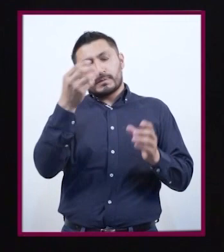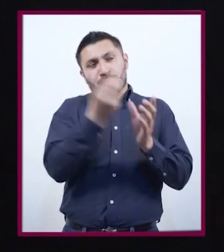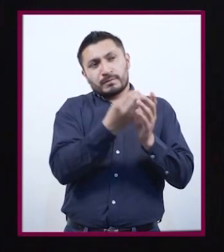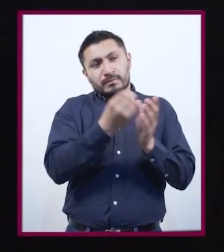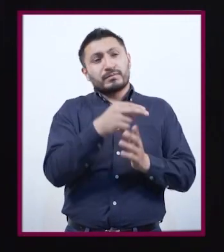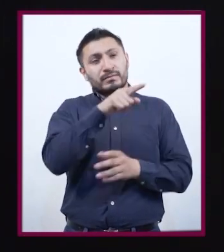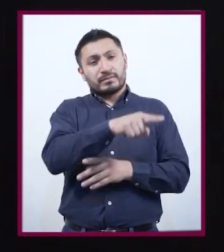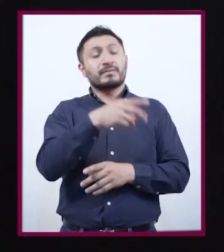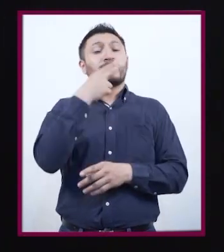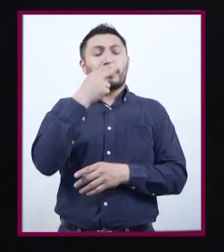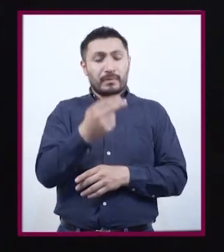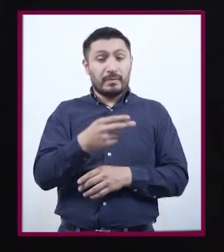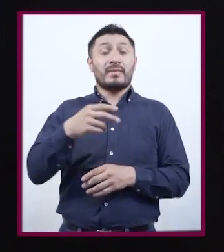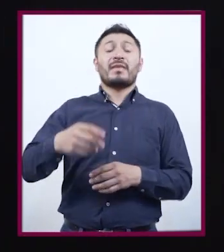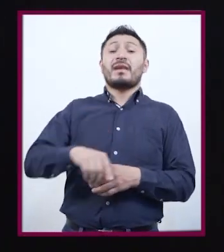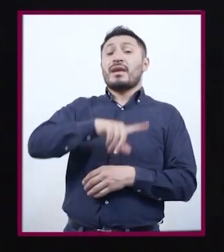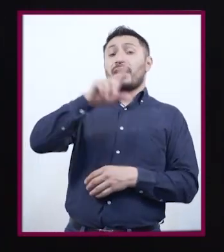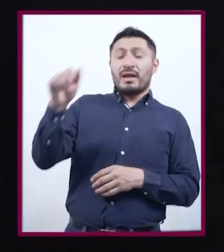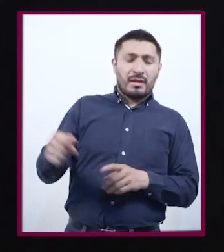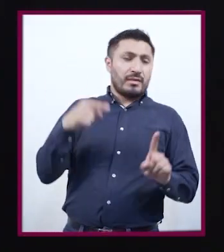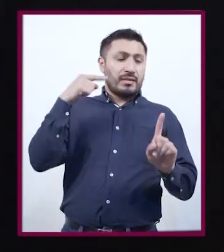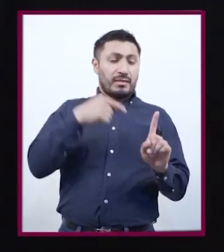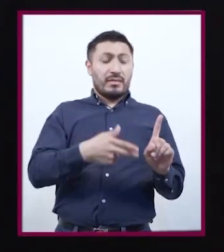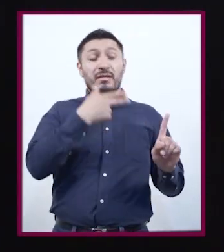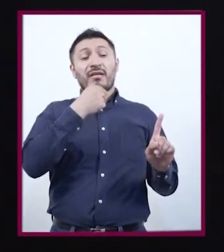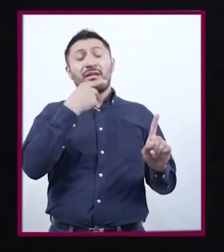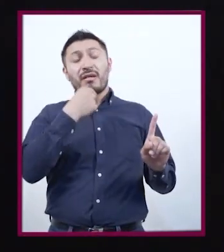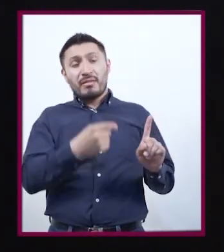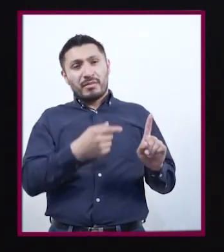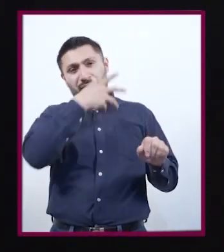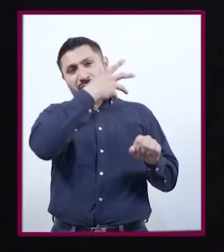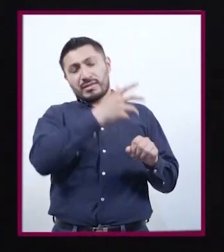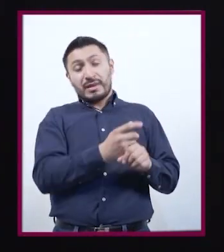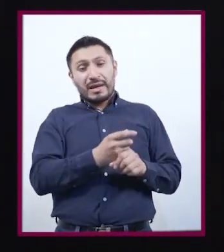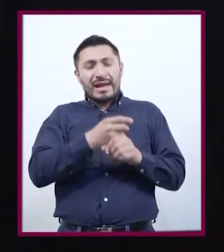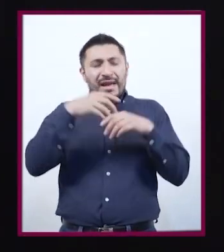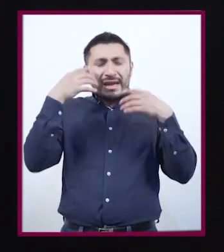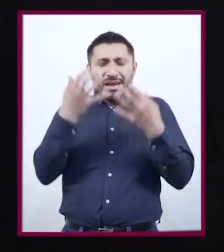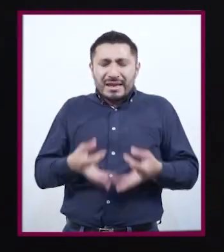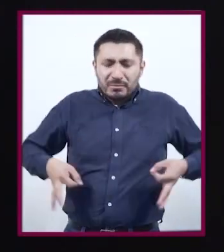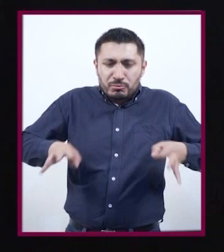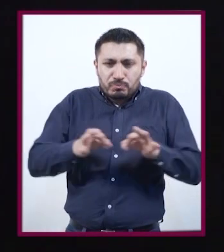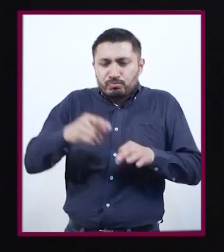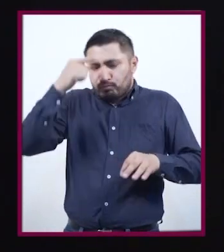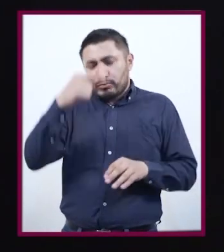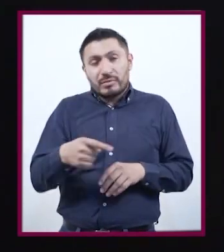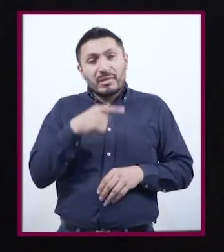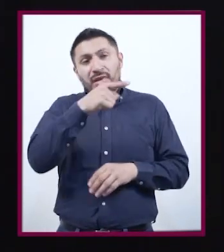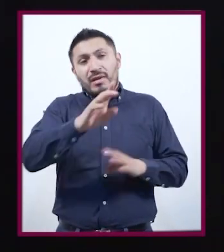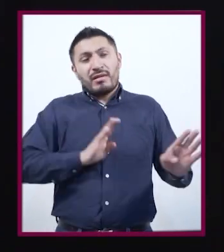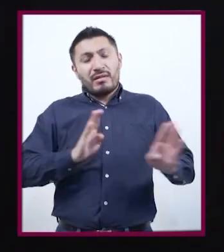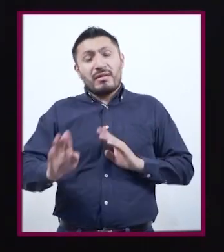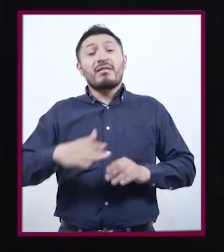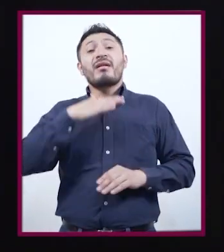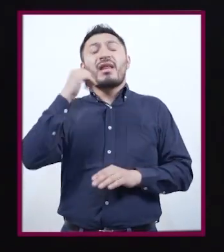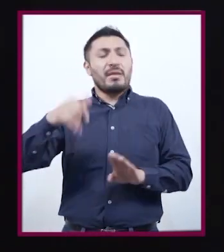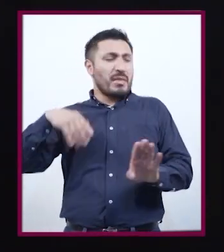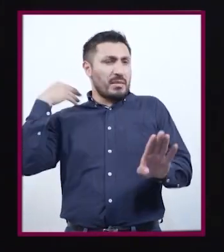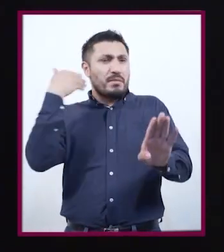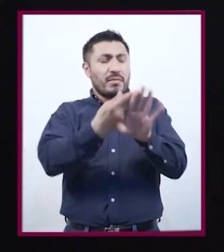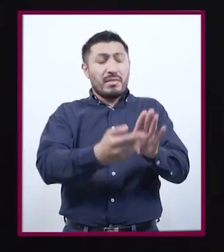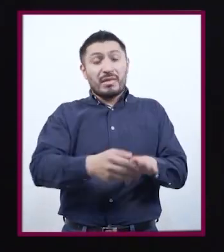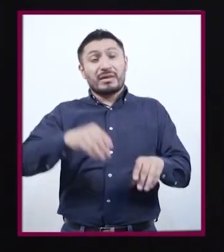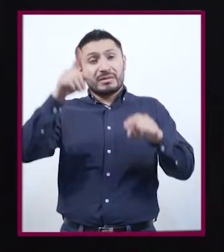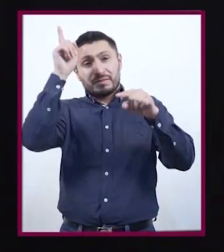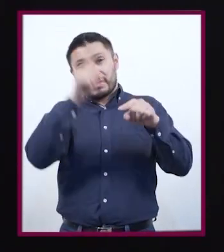los secretos de los nazis. Los trabajos de Turing para el Servicio Británico de Cifrado fueron determinantes para frenar el avance del